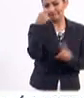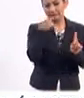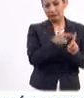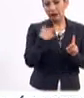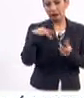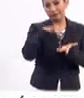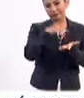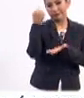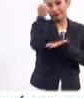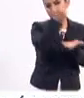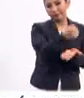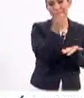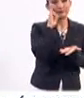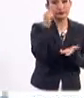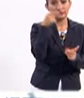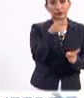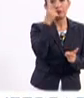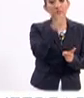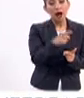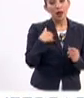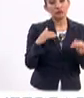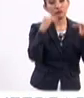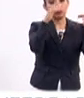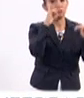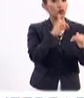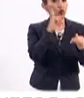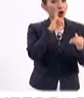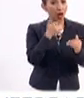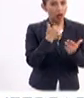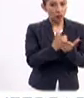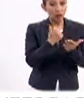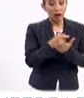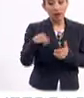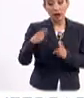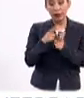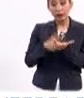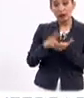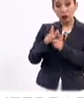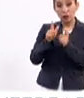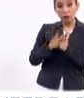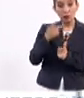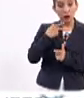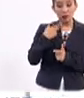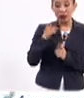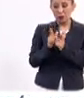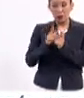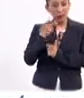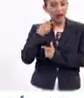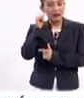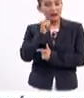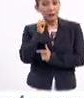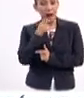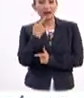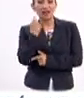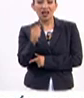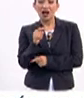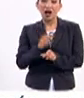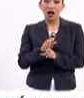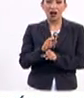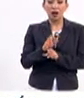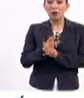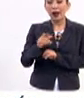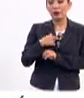el financiamiento público que se debe destinar para el empoderamiento de las mujeres desde los partidos políticos. Los partidos políticos siempre la gran queja de ellos, o